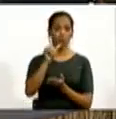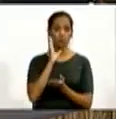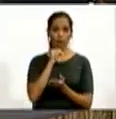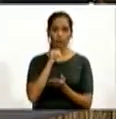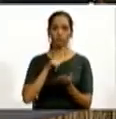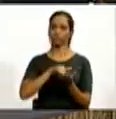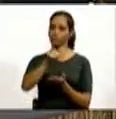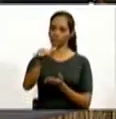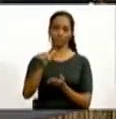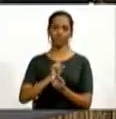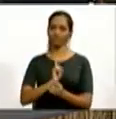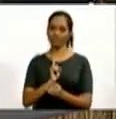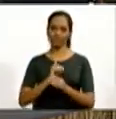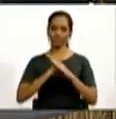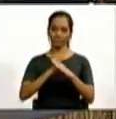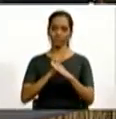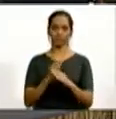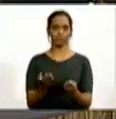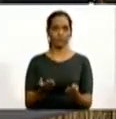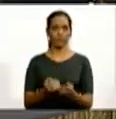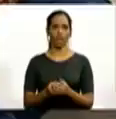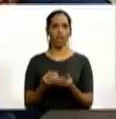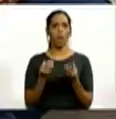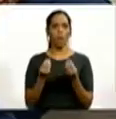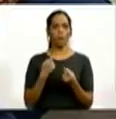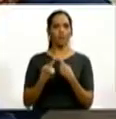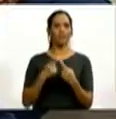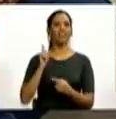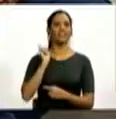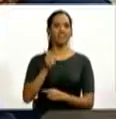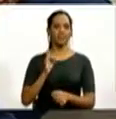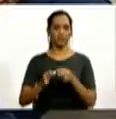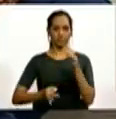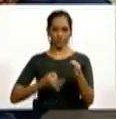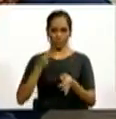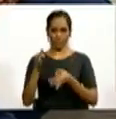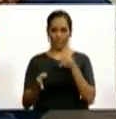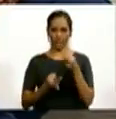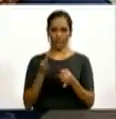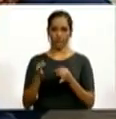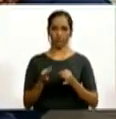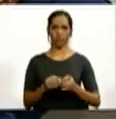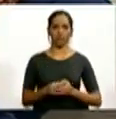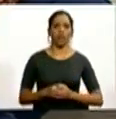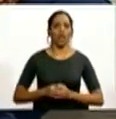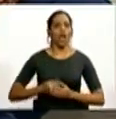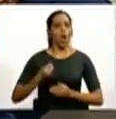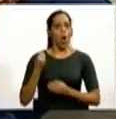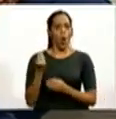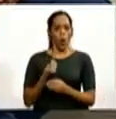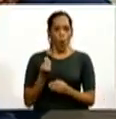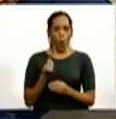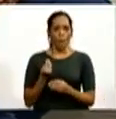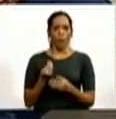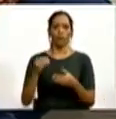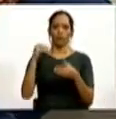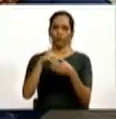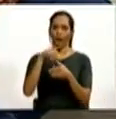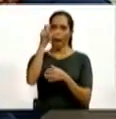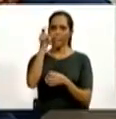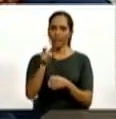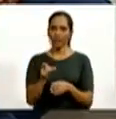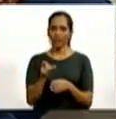los señores de esta aerolínea deberían, entre muchas de las cosas que deben explicar, ahora andan pidiendo pecado, es cómo montan a una